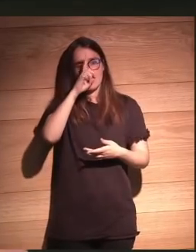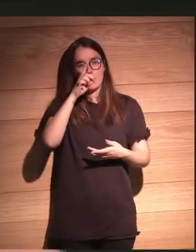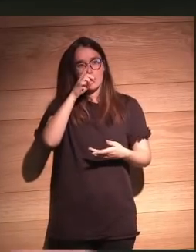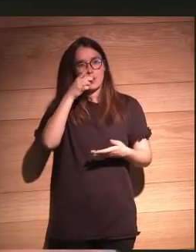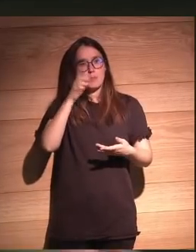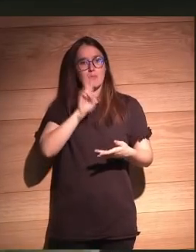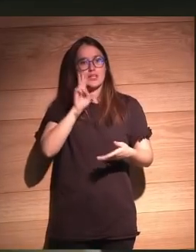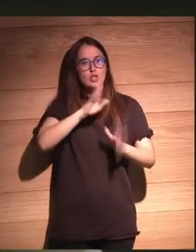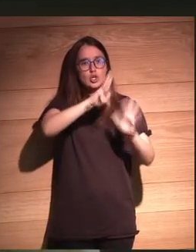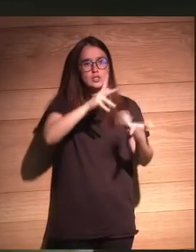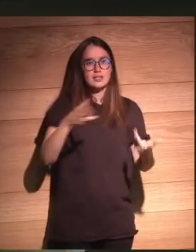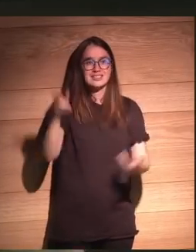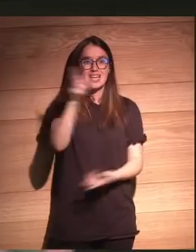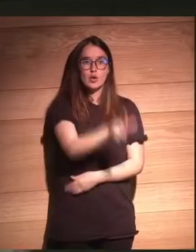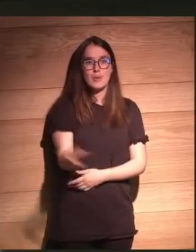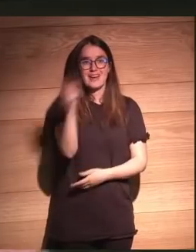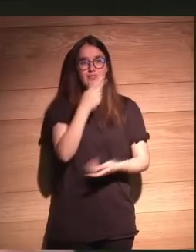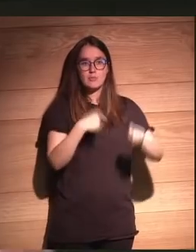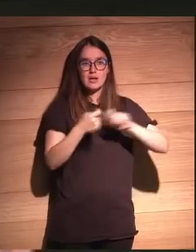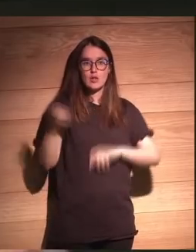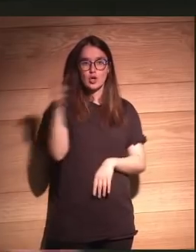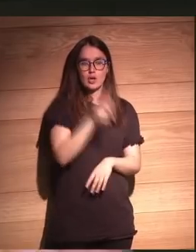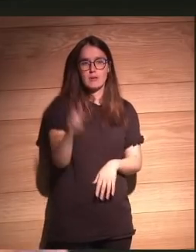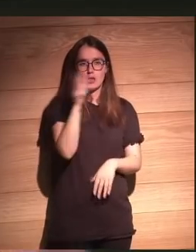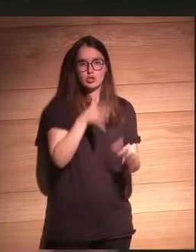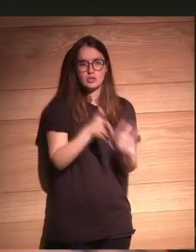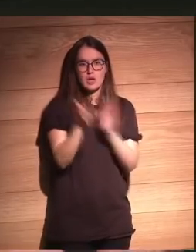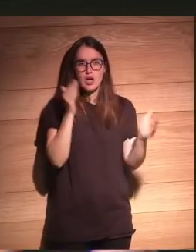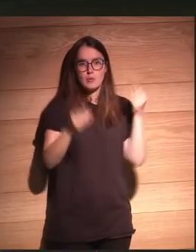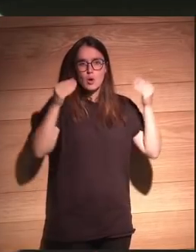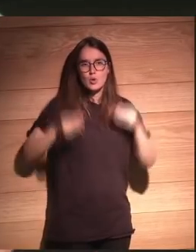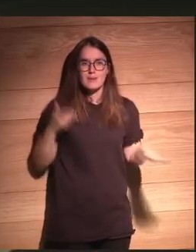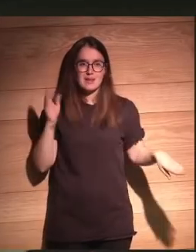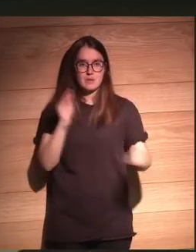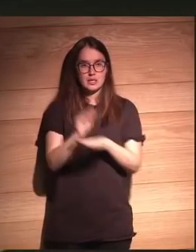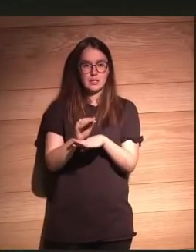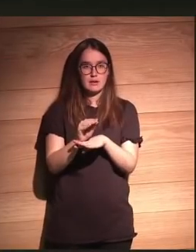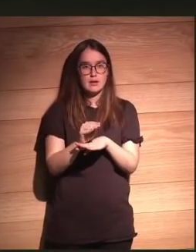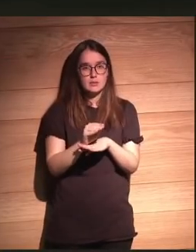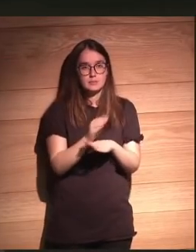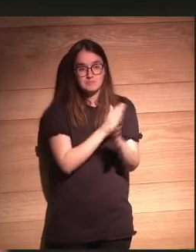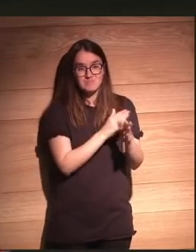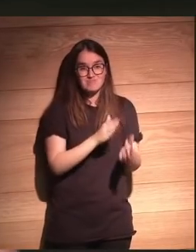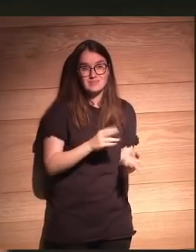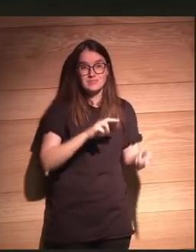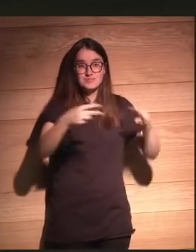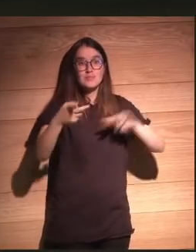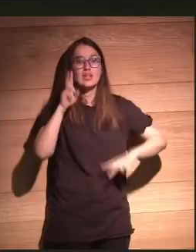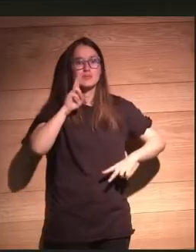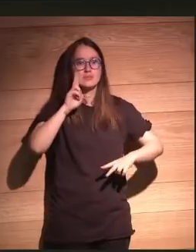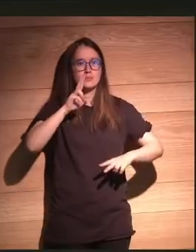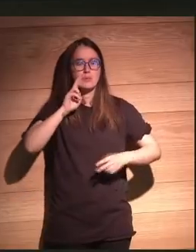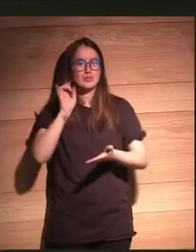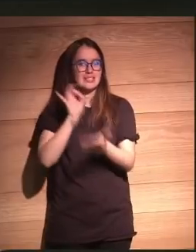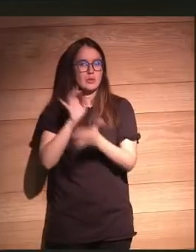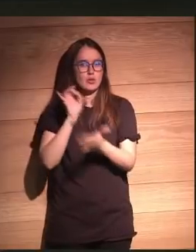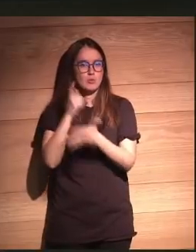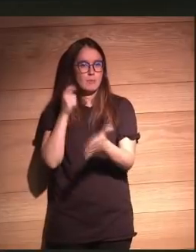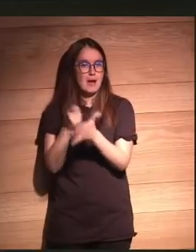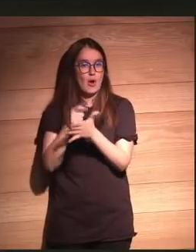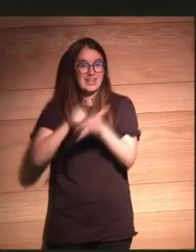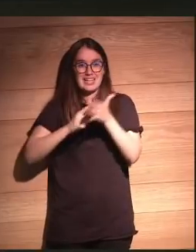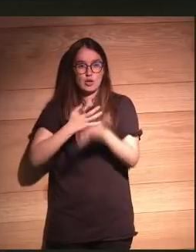de: se está recuperando el mercado, hay recuperación, es un muy buen momento para invertir. En cambio, por el otro lado, vemos, crecen los desahucios por impago de